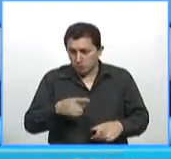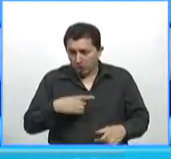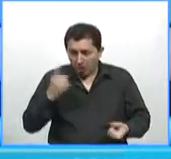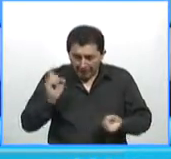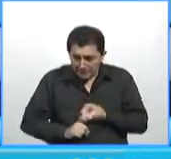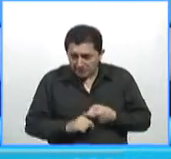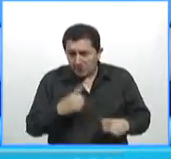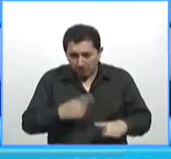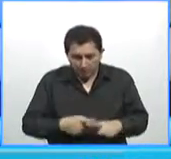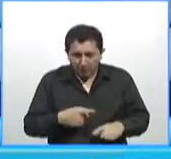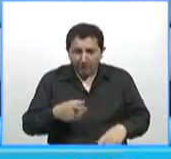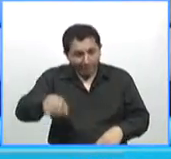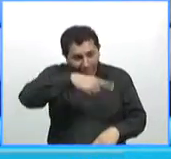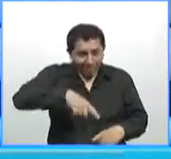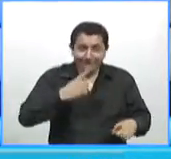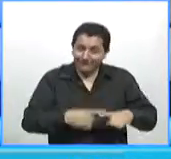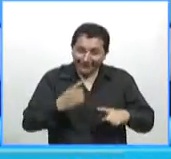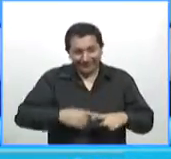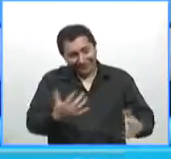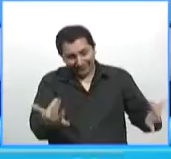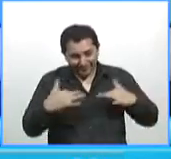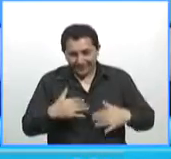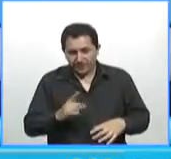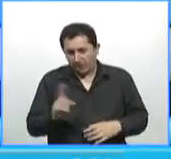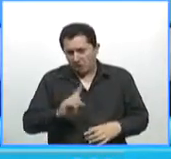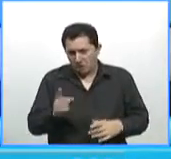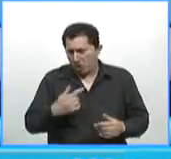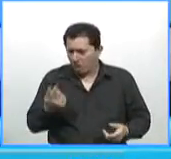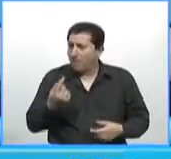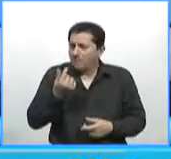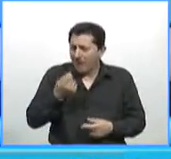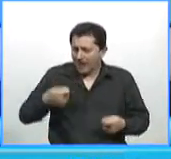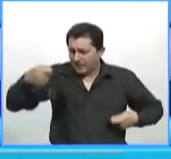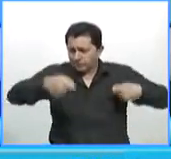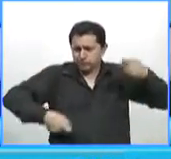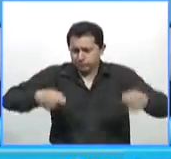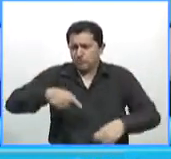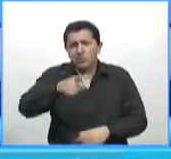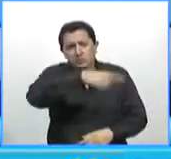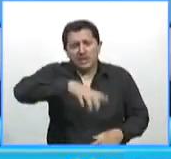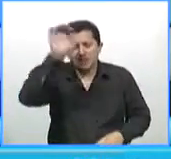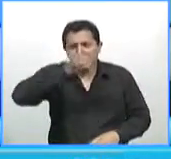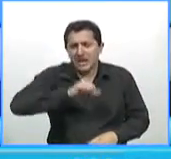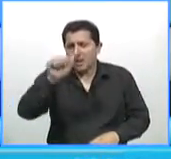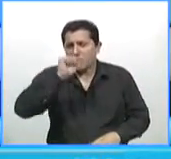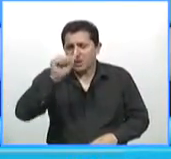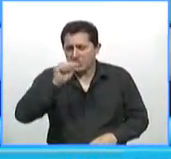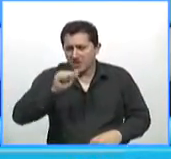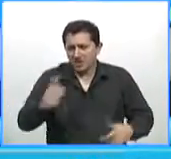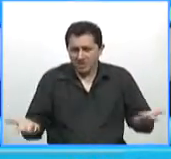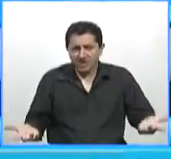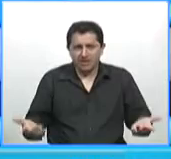fiesta a ustedes. O sea, ¿qué les pasa? O sea, si quieren hacemos la canasta, ustedes traen la bebida, la dejan después, nadie se puede